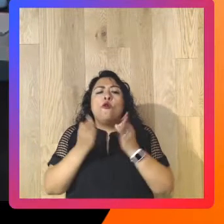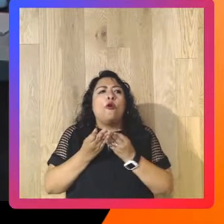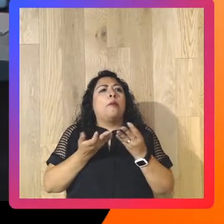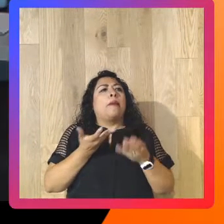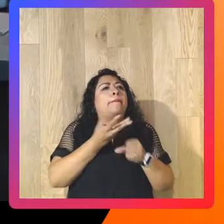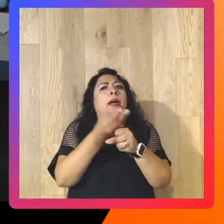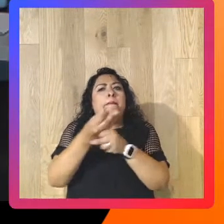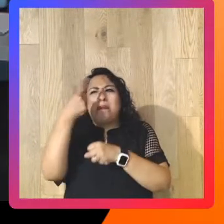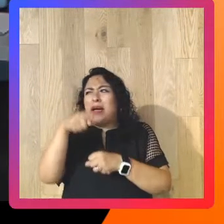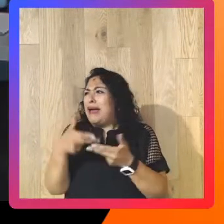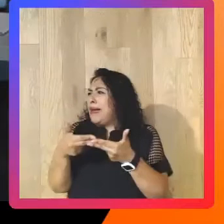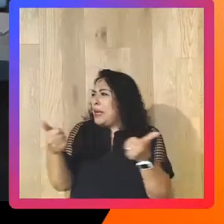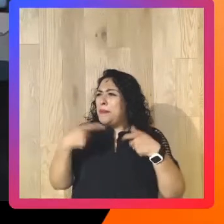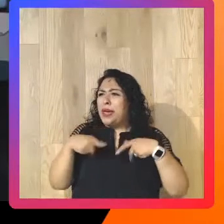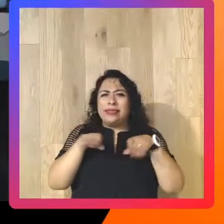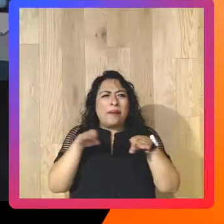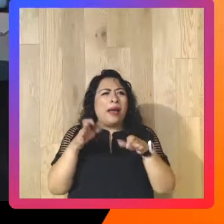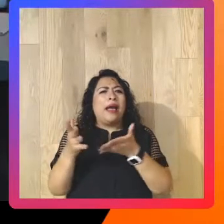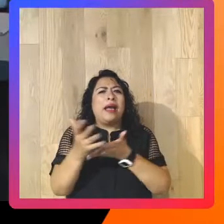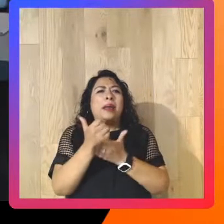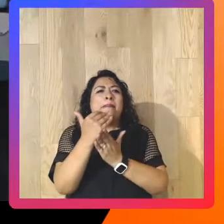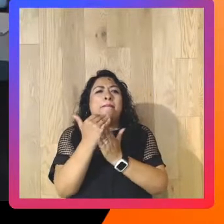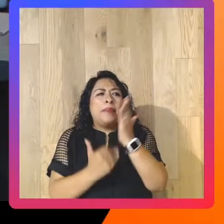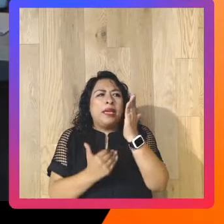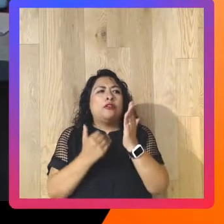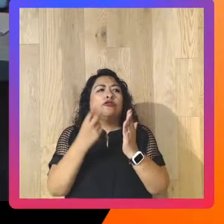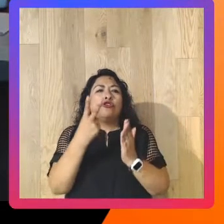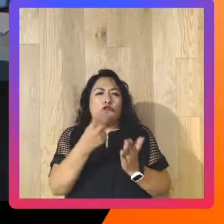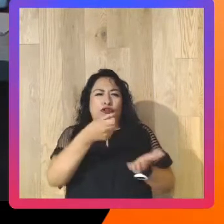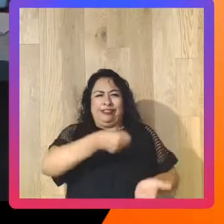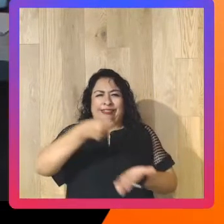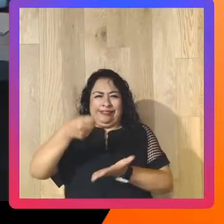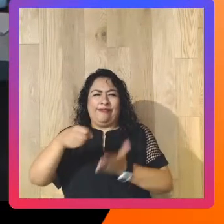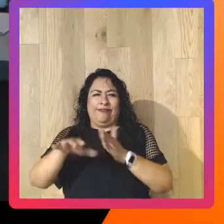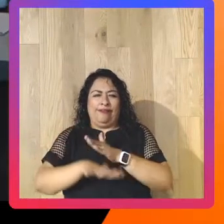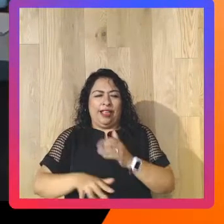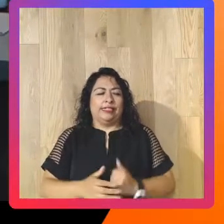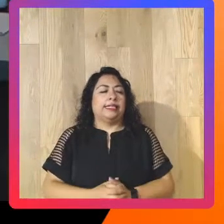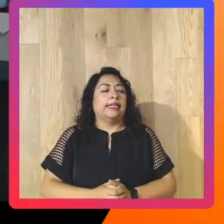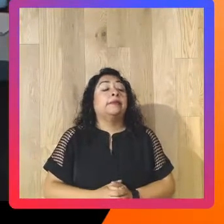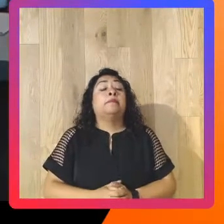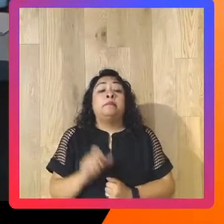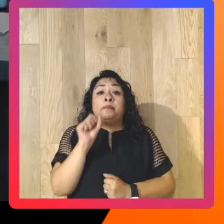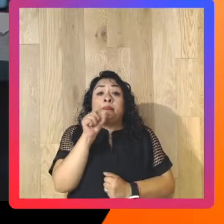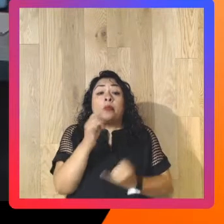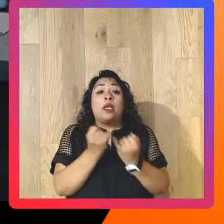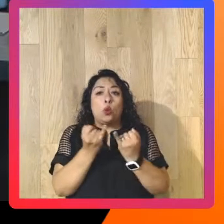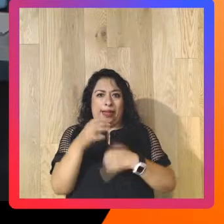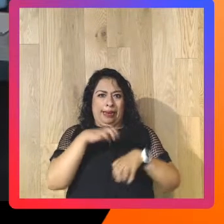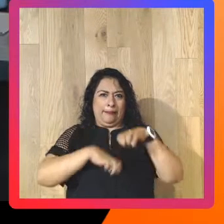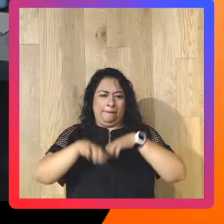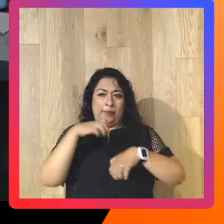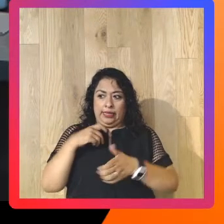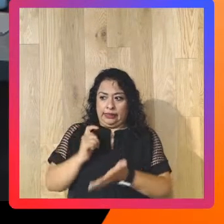que ningún colaborador gane menos de 2 canastas básicas. Además, las empresas